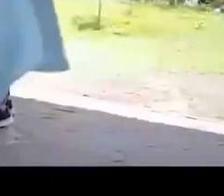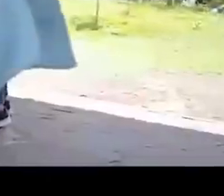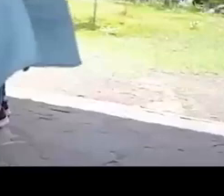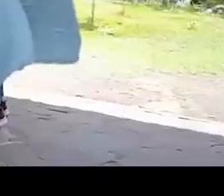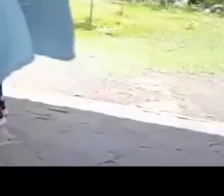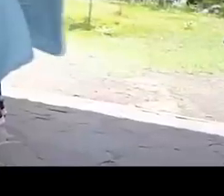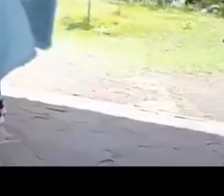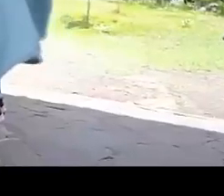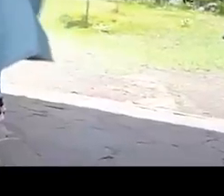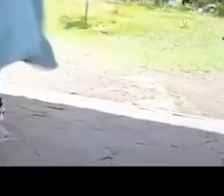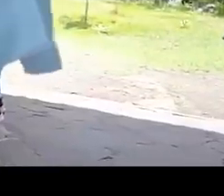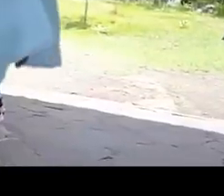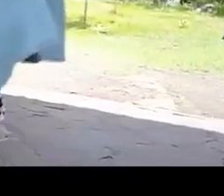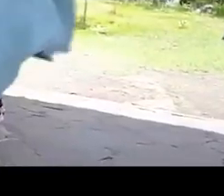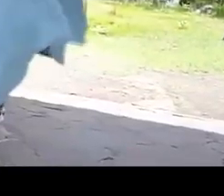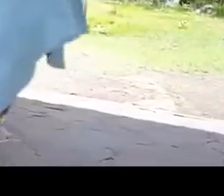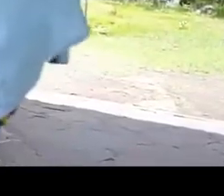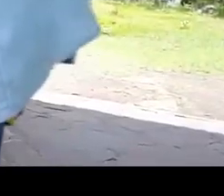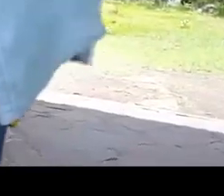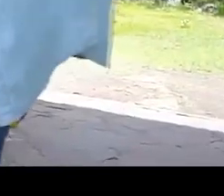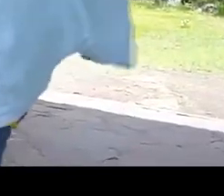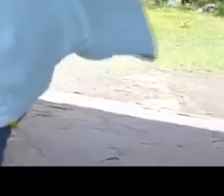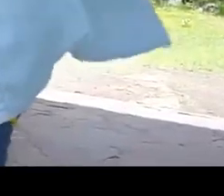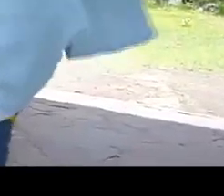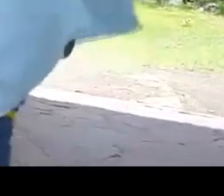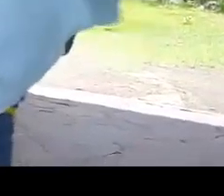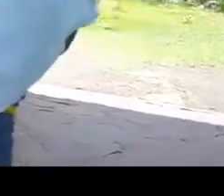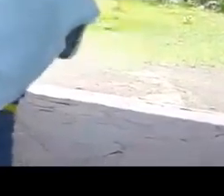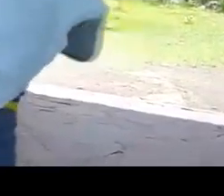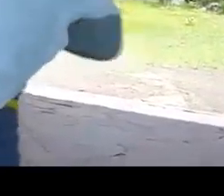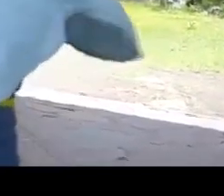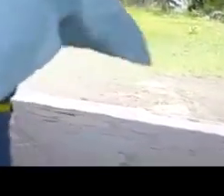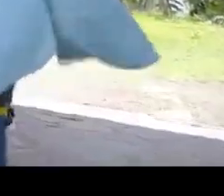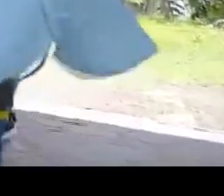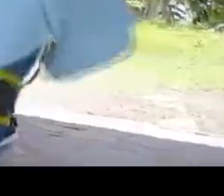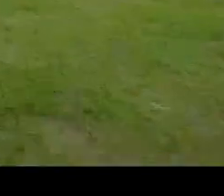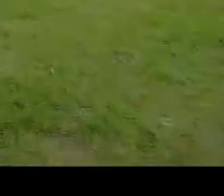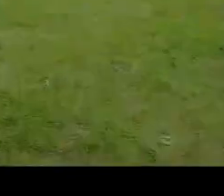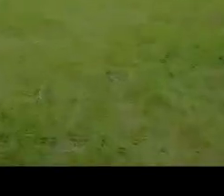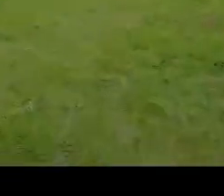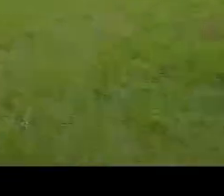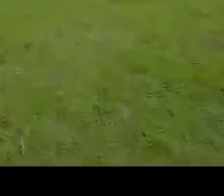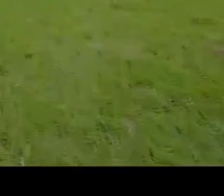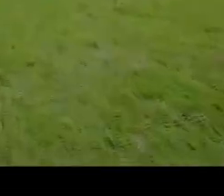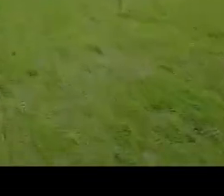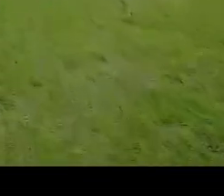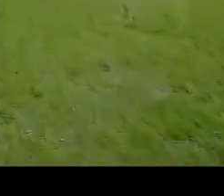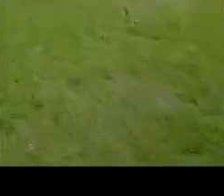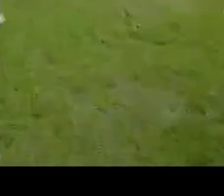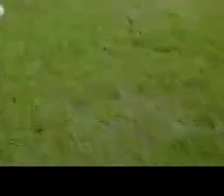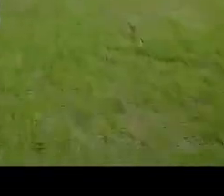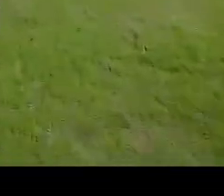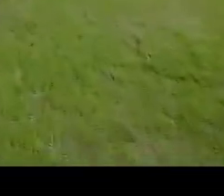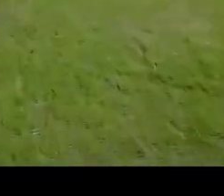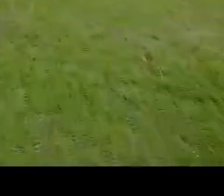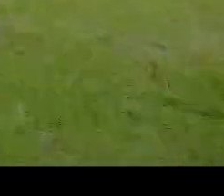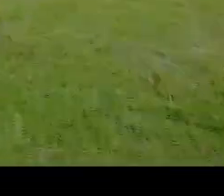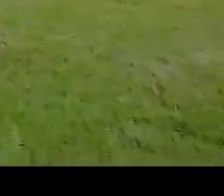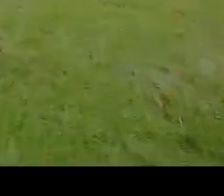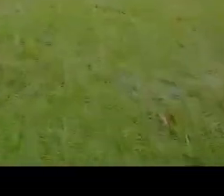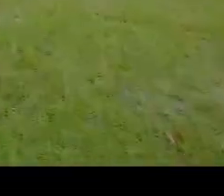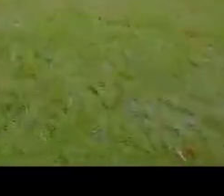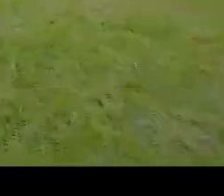aproximadamente unos 30 metros de altura, y ya lo que es, llegaríamos a la última plataforma, luego el último cable, llegaríamos a